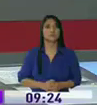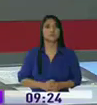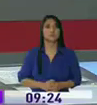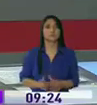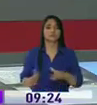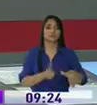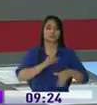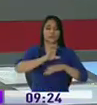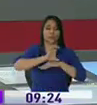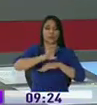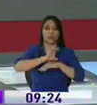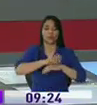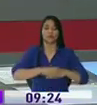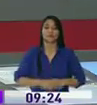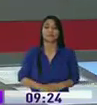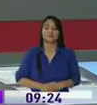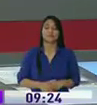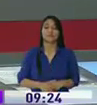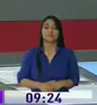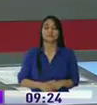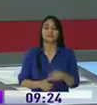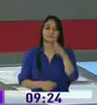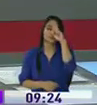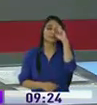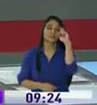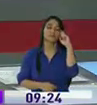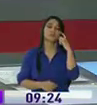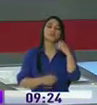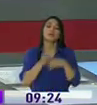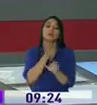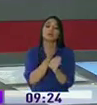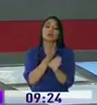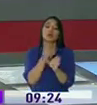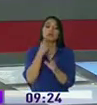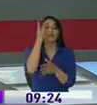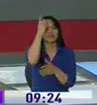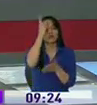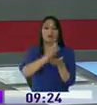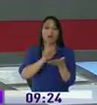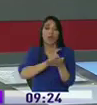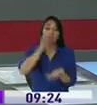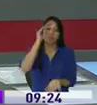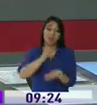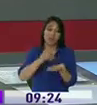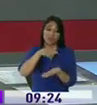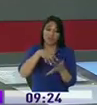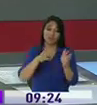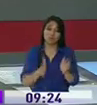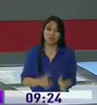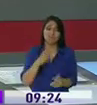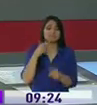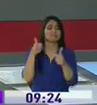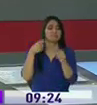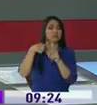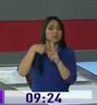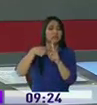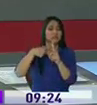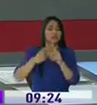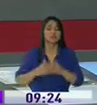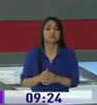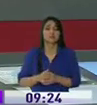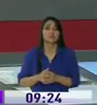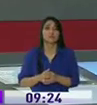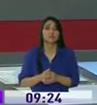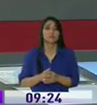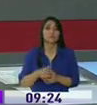Nuestro país, y como positiva califica un psicólogo, la disminución de tareas que se envían a los estudiantes, sobre todo el